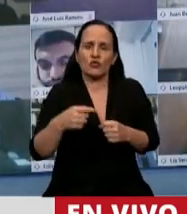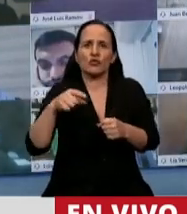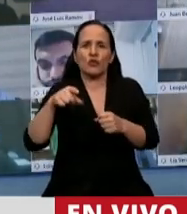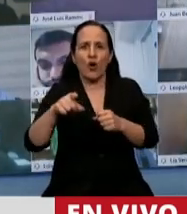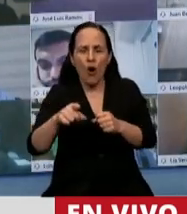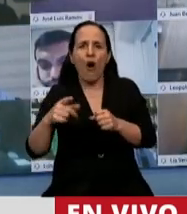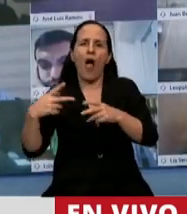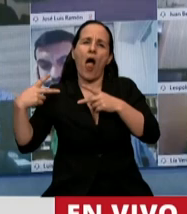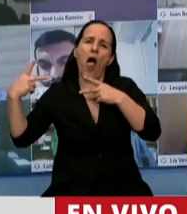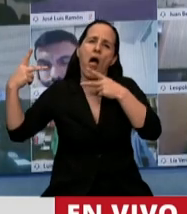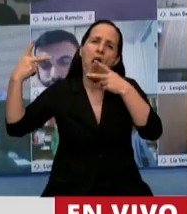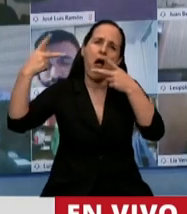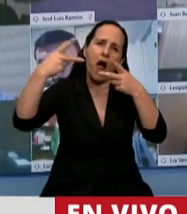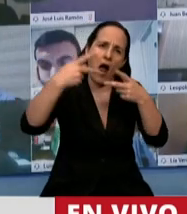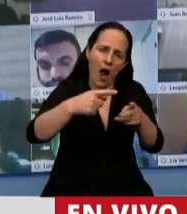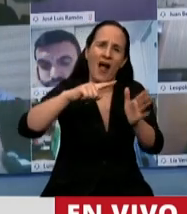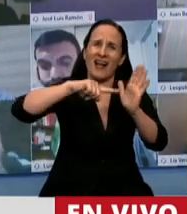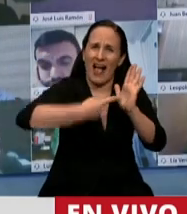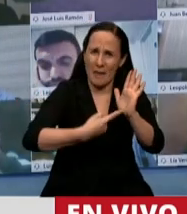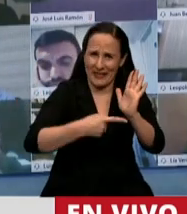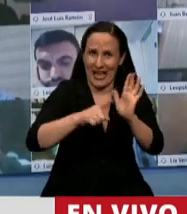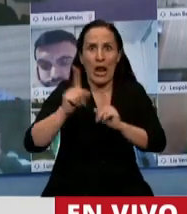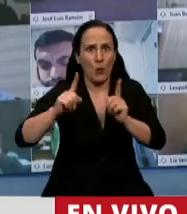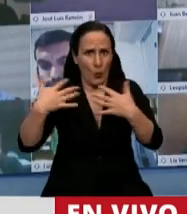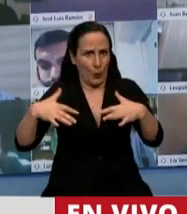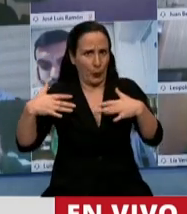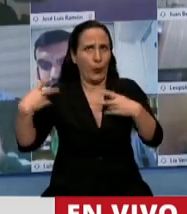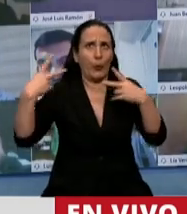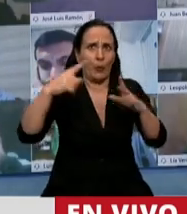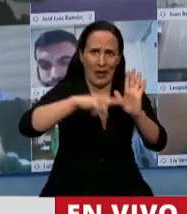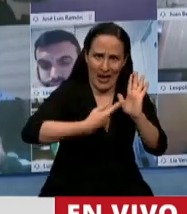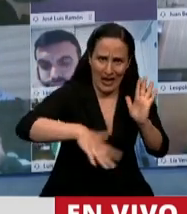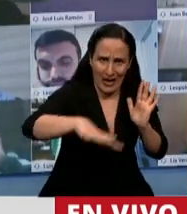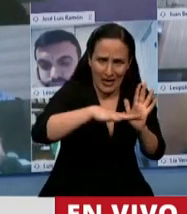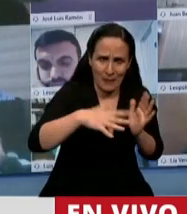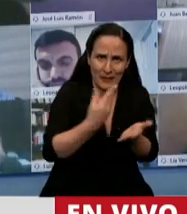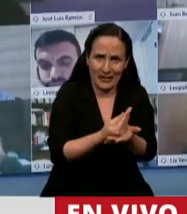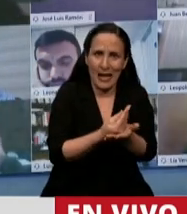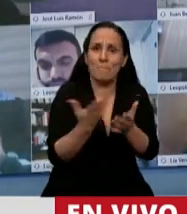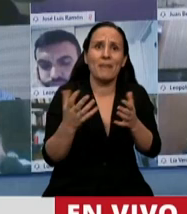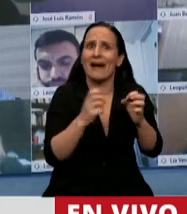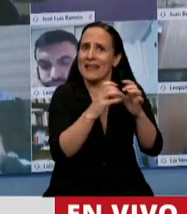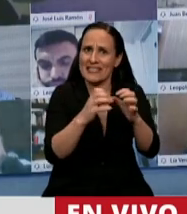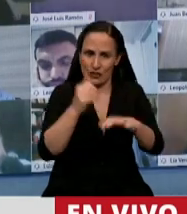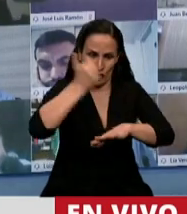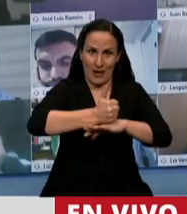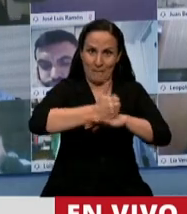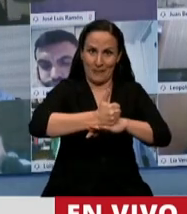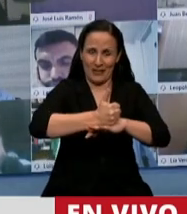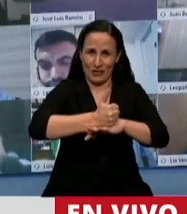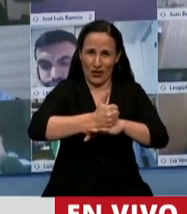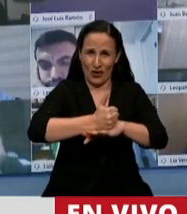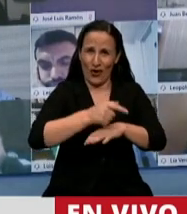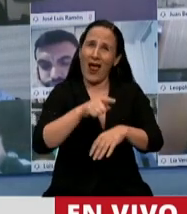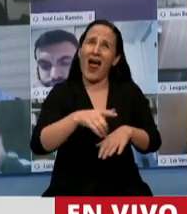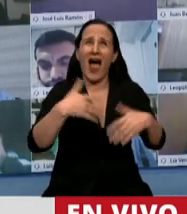de kilómetros para llegar a Capital Federal algunos, teóricamente a sesionar presencialmente, no lo